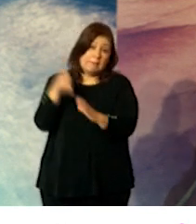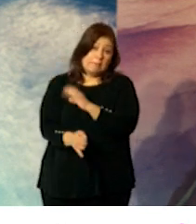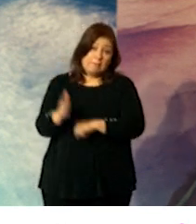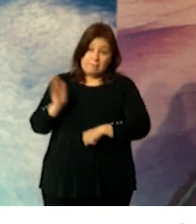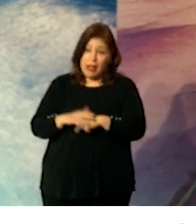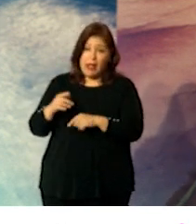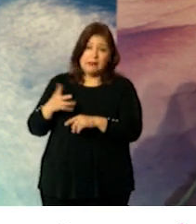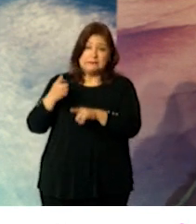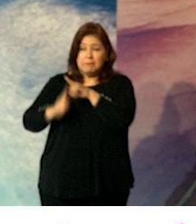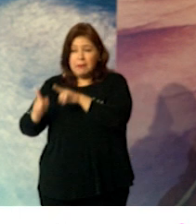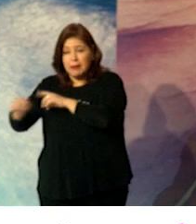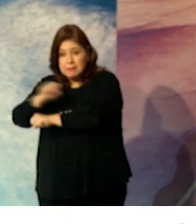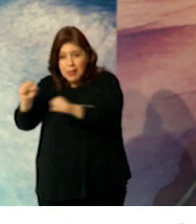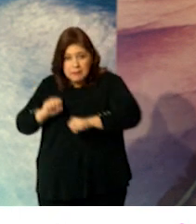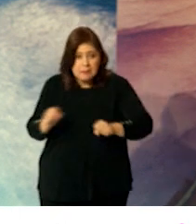ahí ya